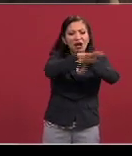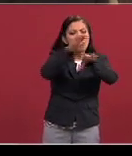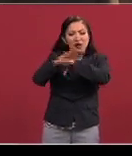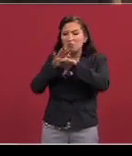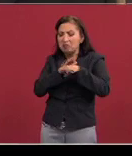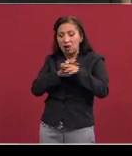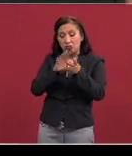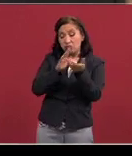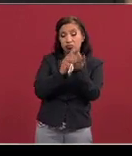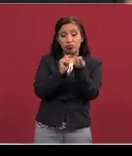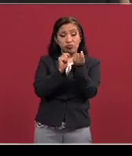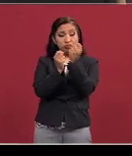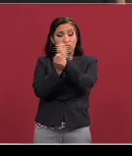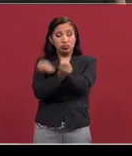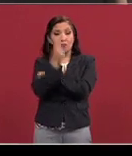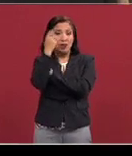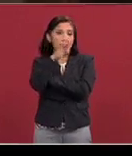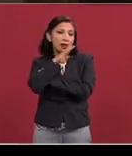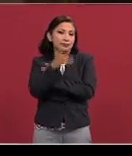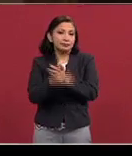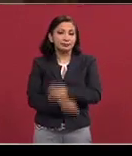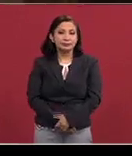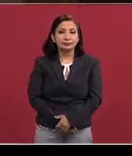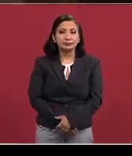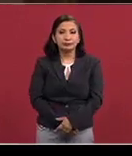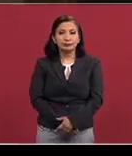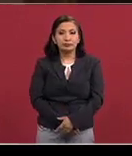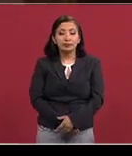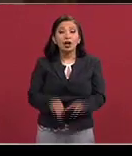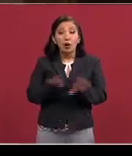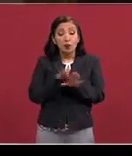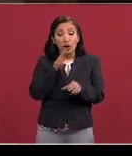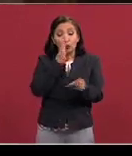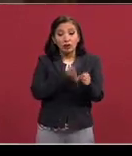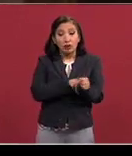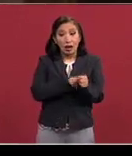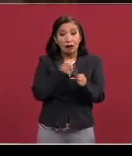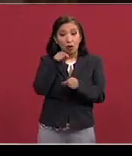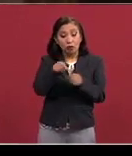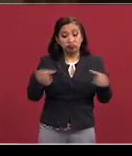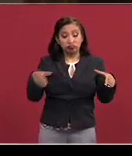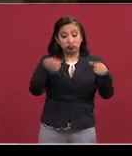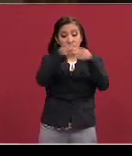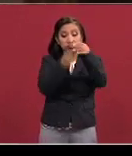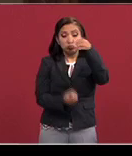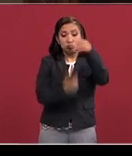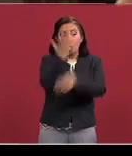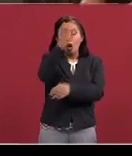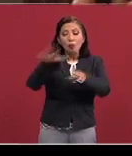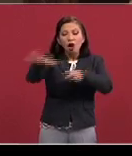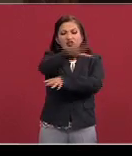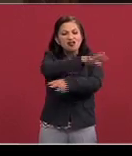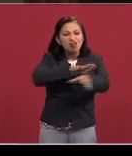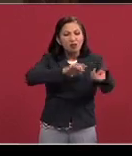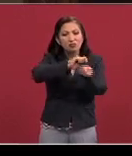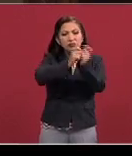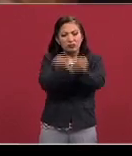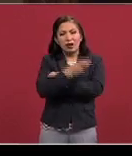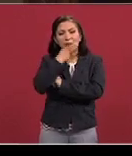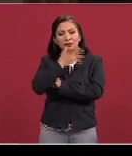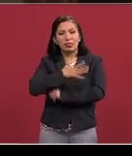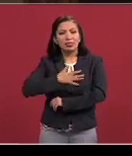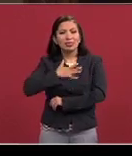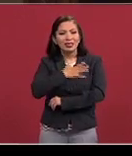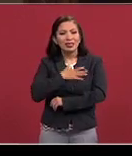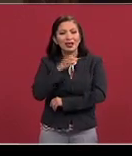sabemos que muchas veces para mal, ¿no? No, y cómo lo transforma la naturaleza con el Paricutín. Tú hablaste también de la sensualidad